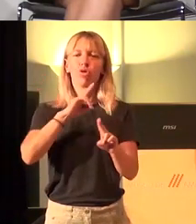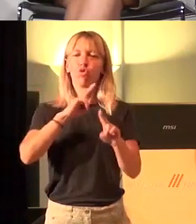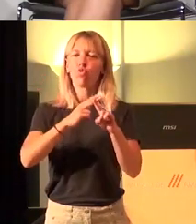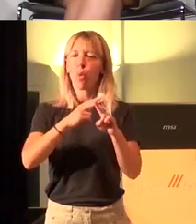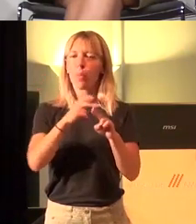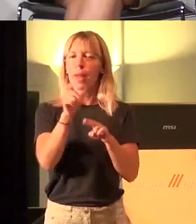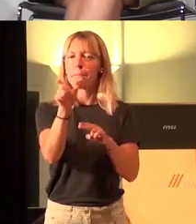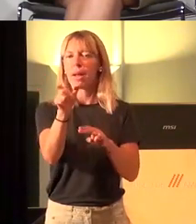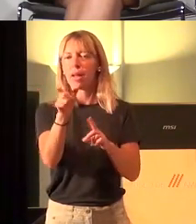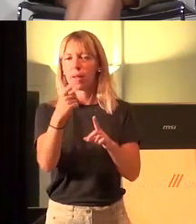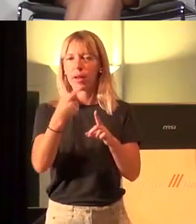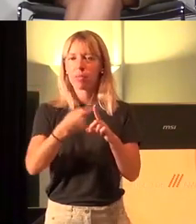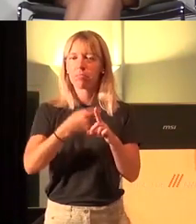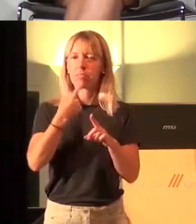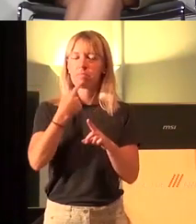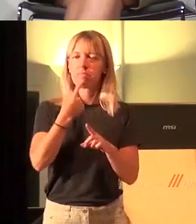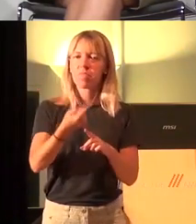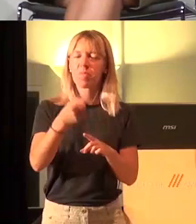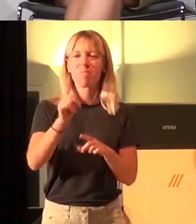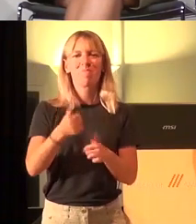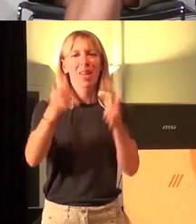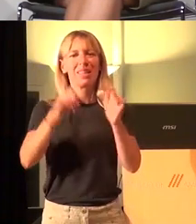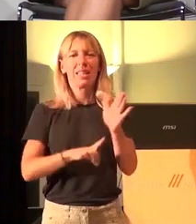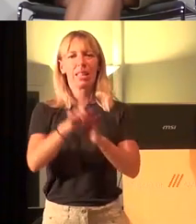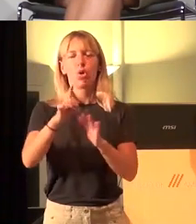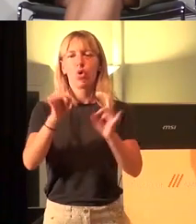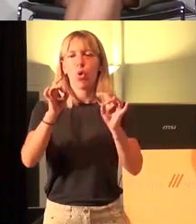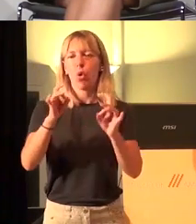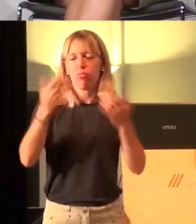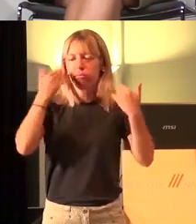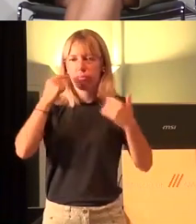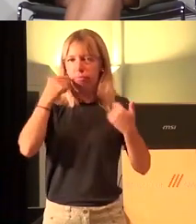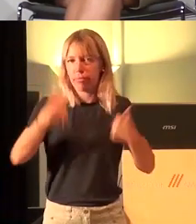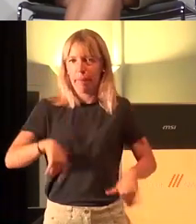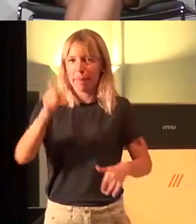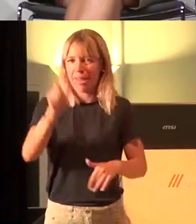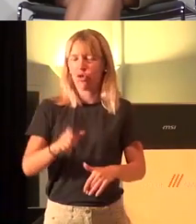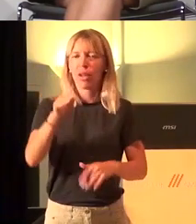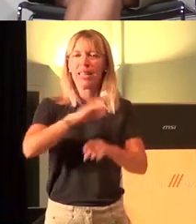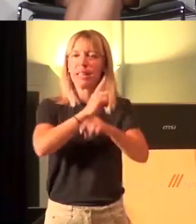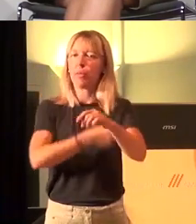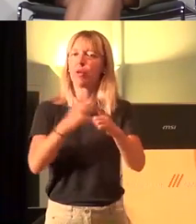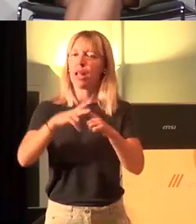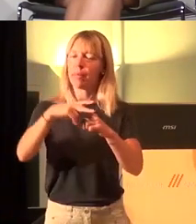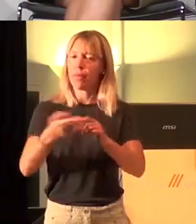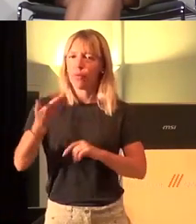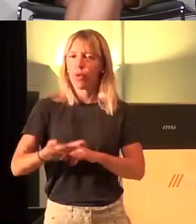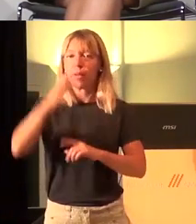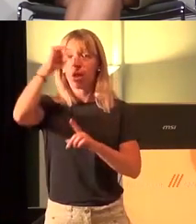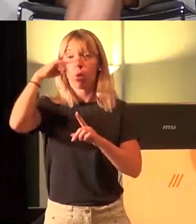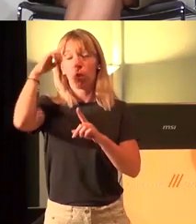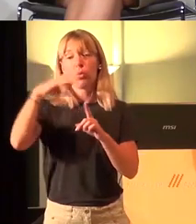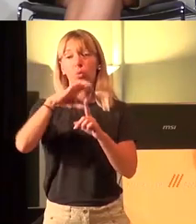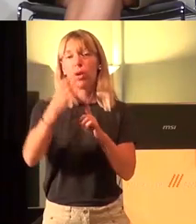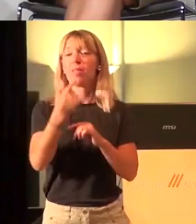o la palabra que utilicemos, creo que sobre todo el desarrollarnos como persona, ¿no? Y para eso el deporte es una herramienta fundamental, Y la cultura, pues